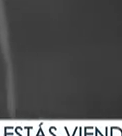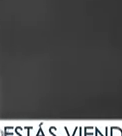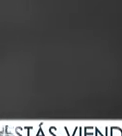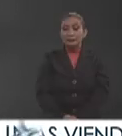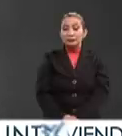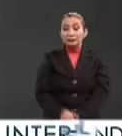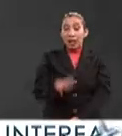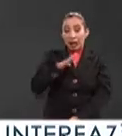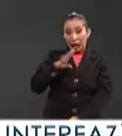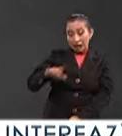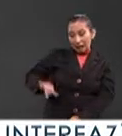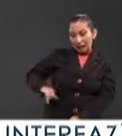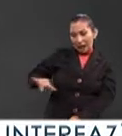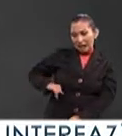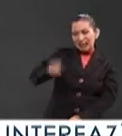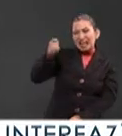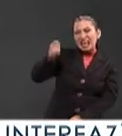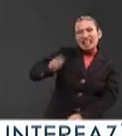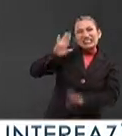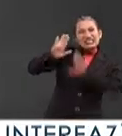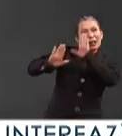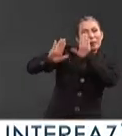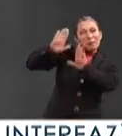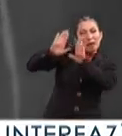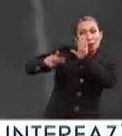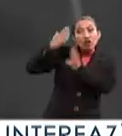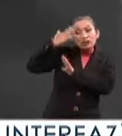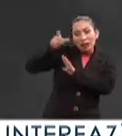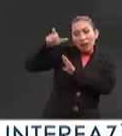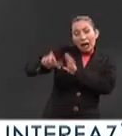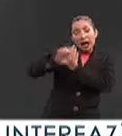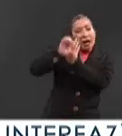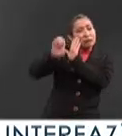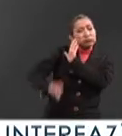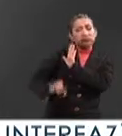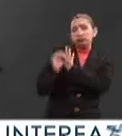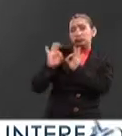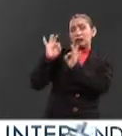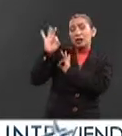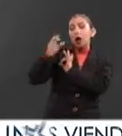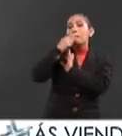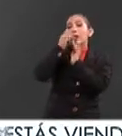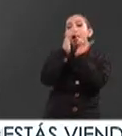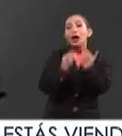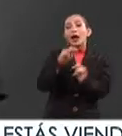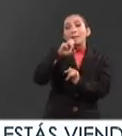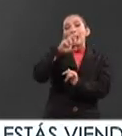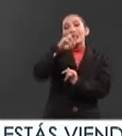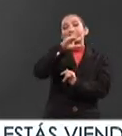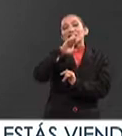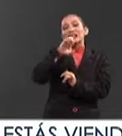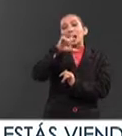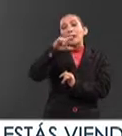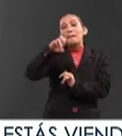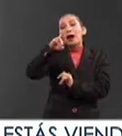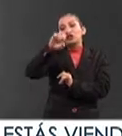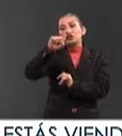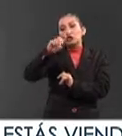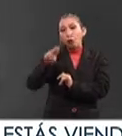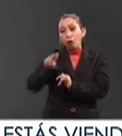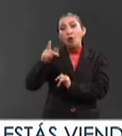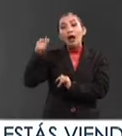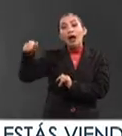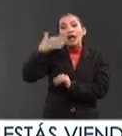A quienes les interesa el arte de los mimos, saben que un referente esencial es el francés Marcel Marceau, quien cursó